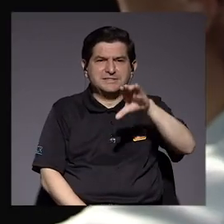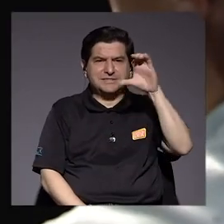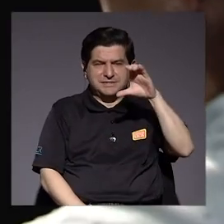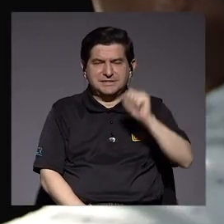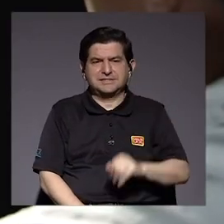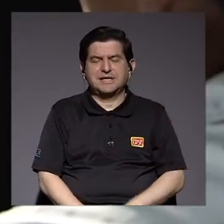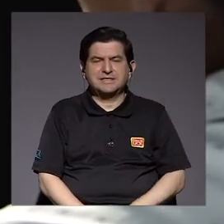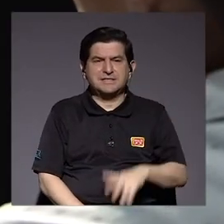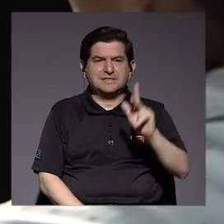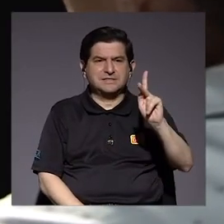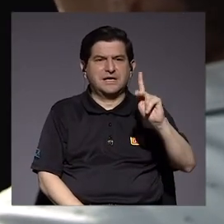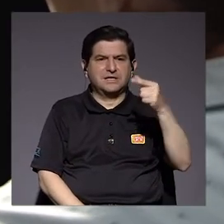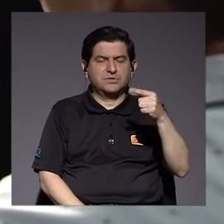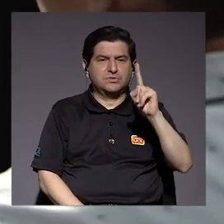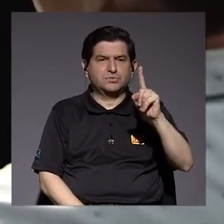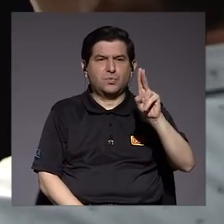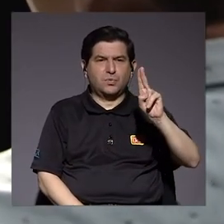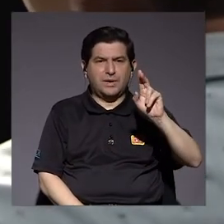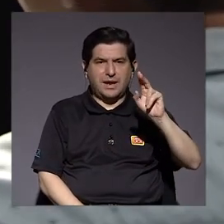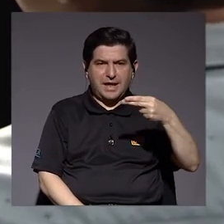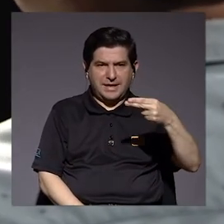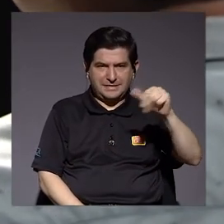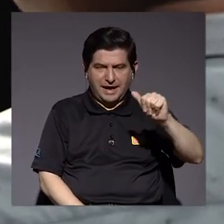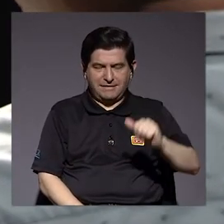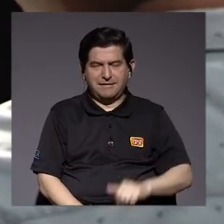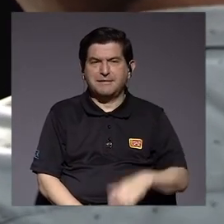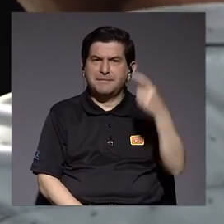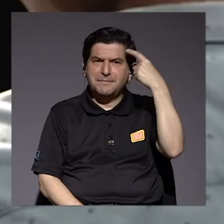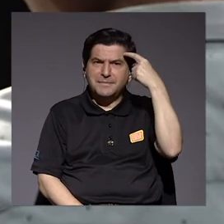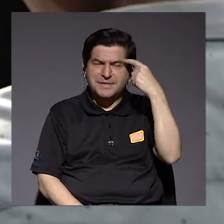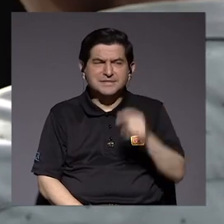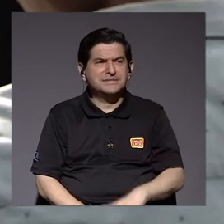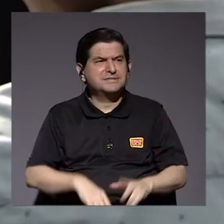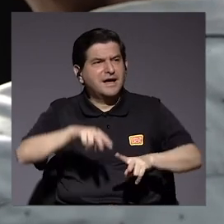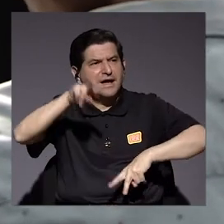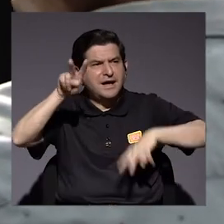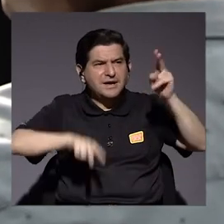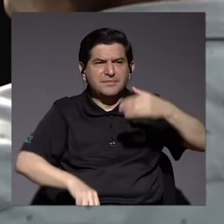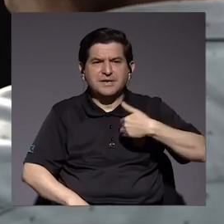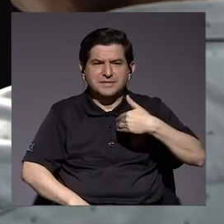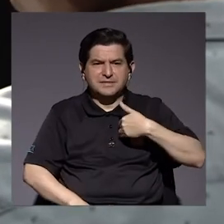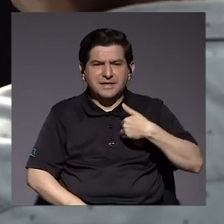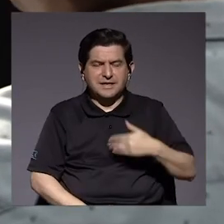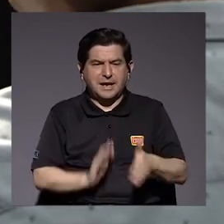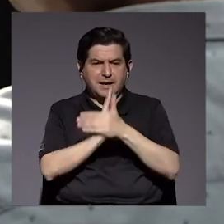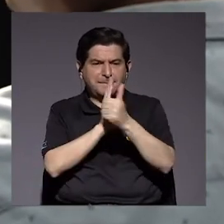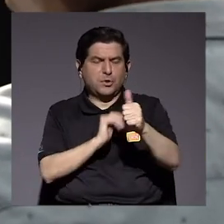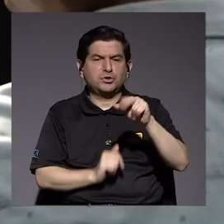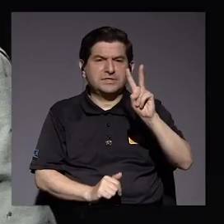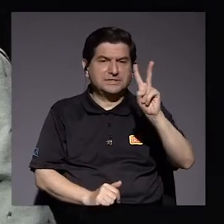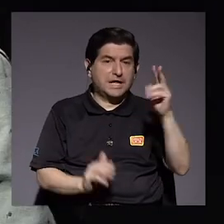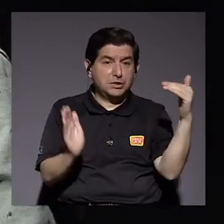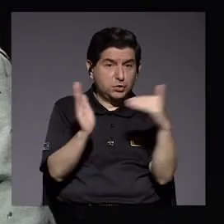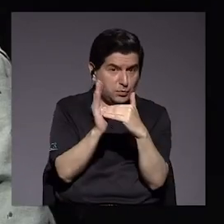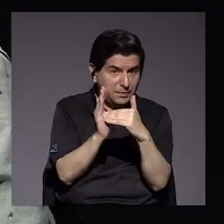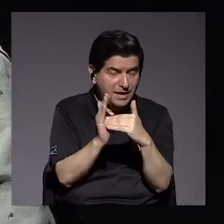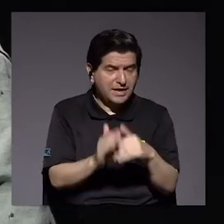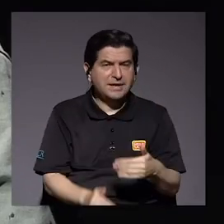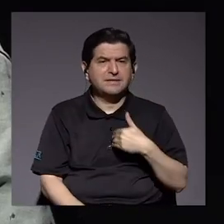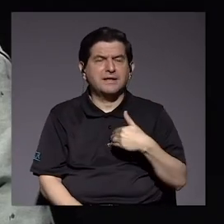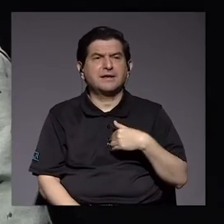700 kilos por hectárea. Ajá. Y pensamos que las variedades estas tienen un potencial de 2.000, entonces